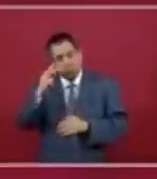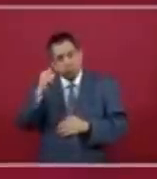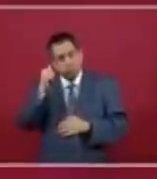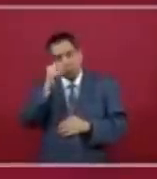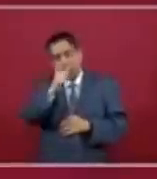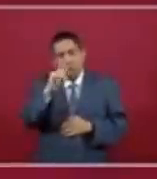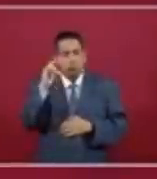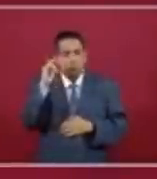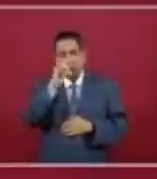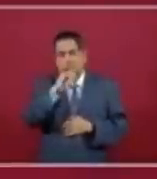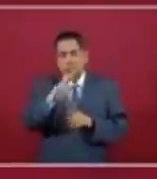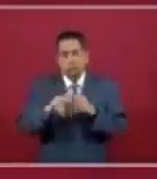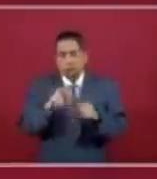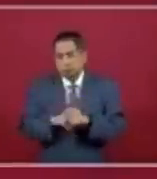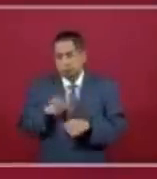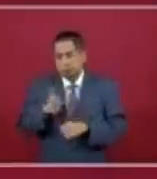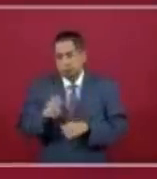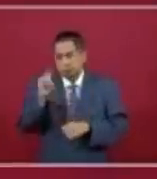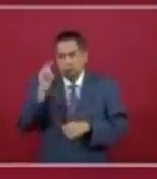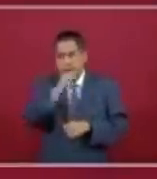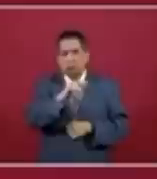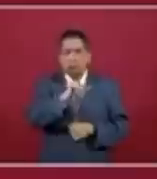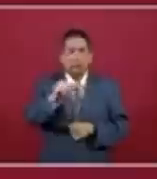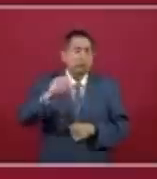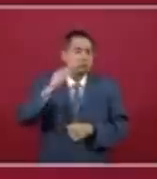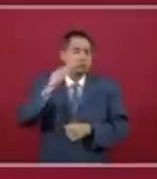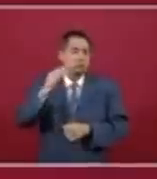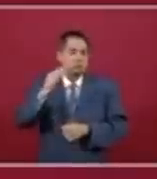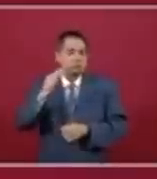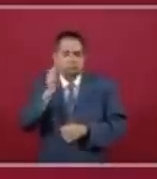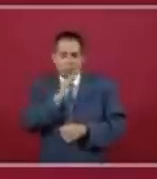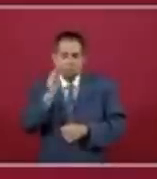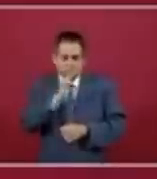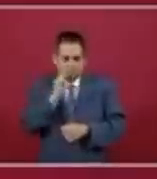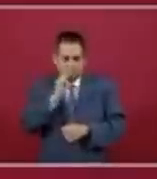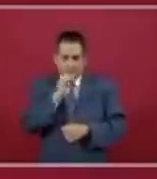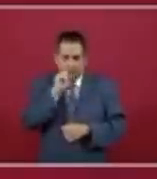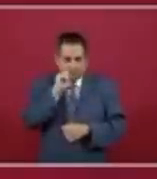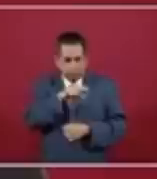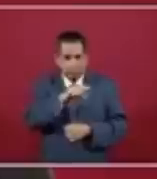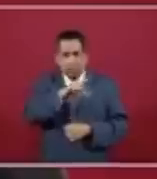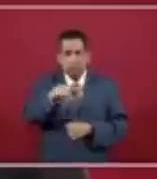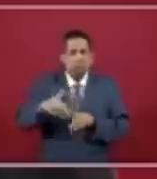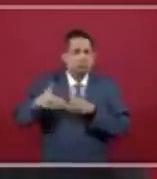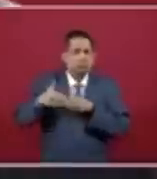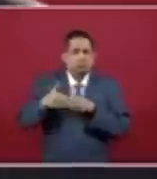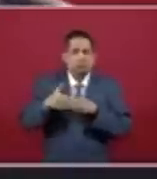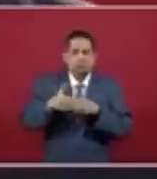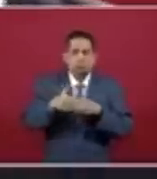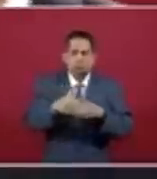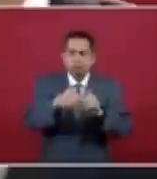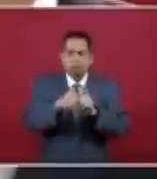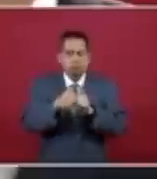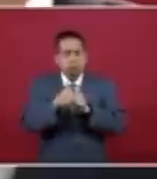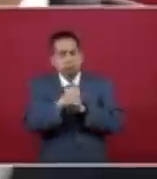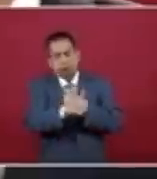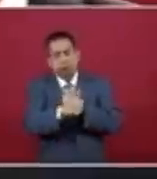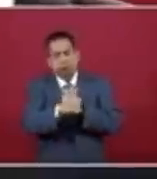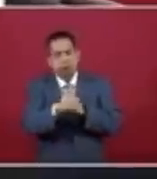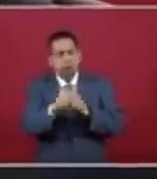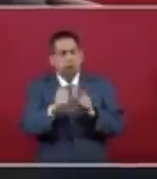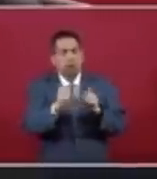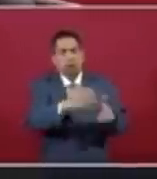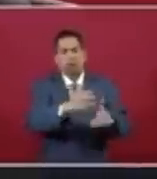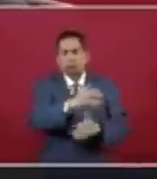avión comercial a Mazatlán y en barco hacer la